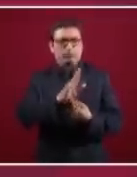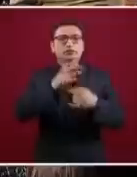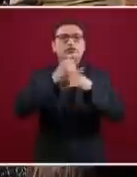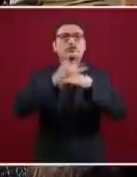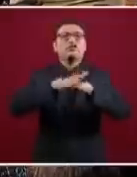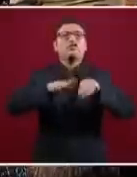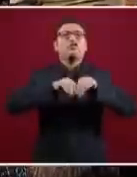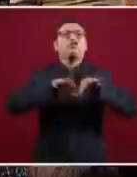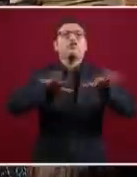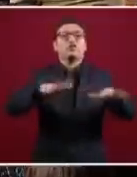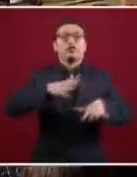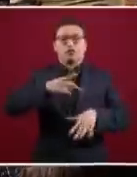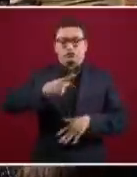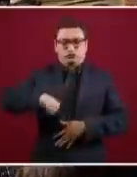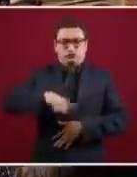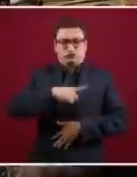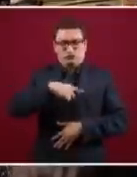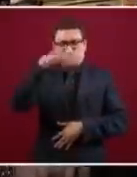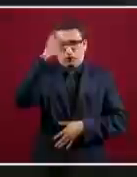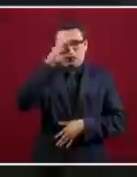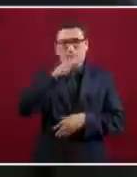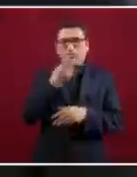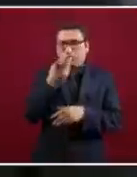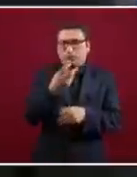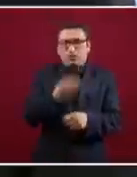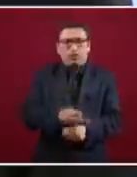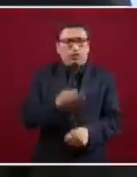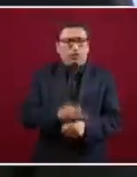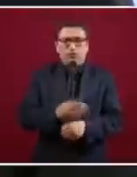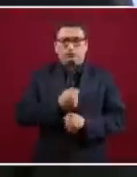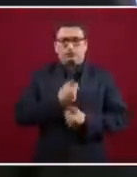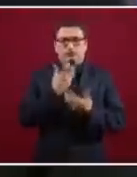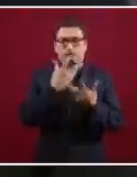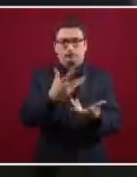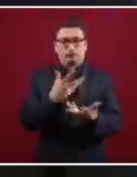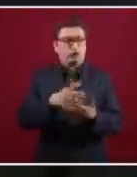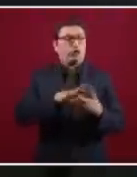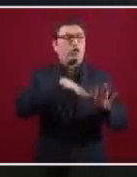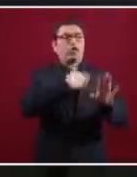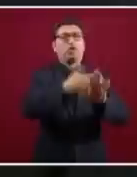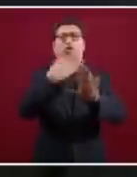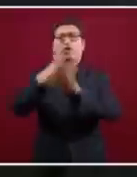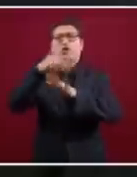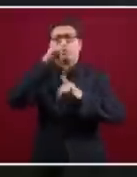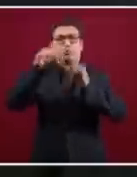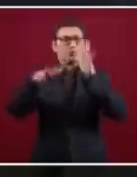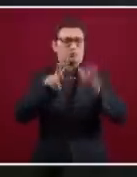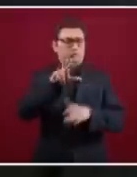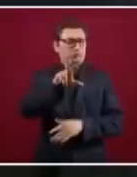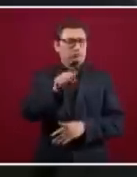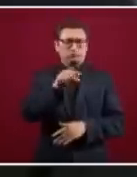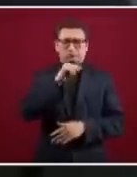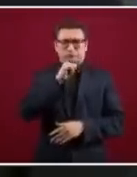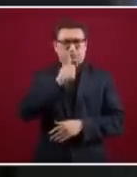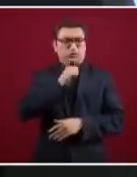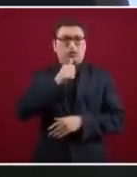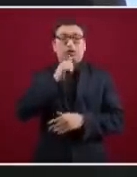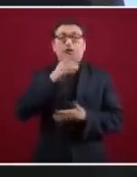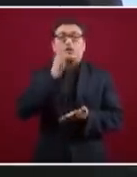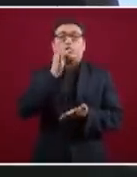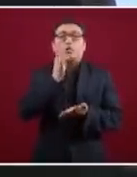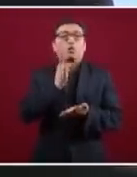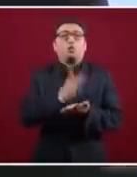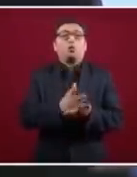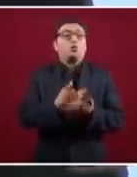conocer nuestra opinión qué es lo que estoy haciendo ya no es para ofender a nadie es que